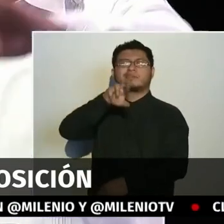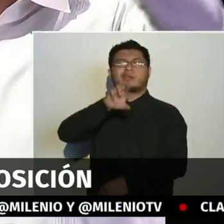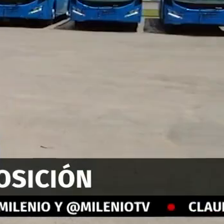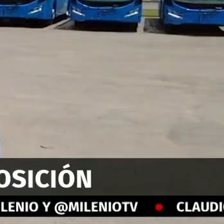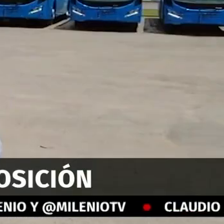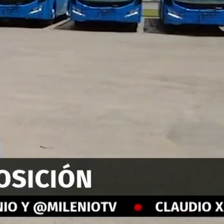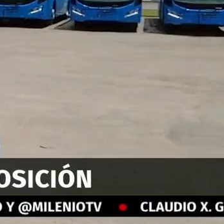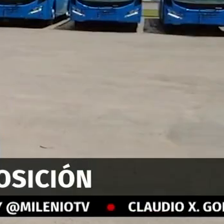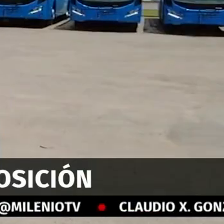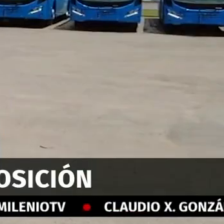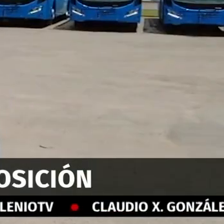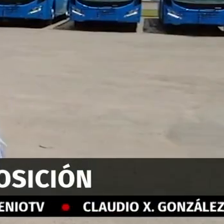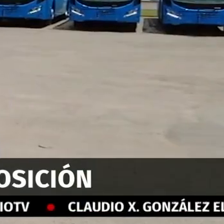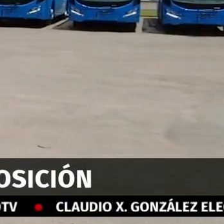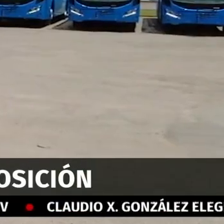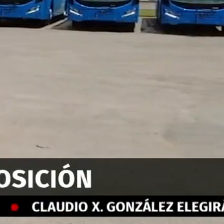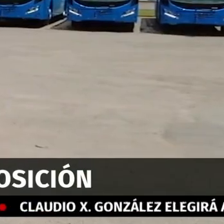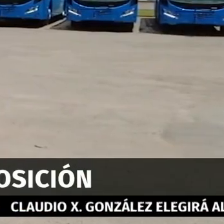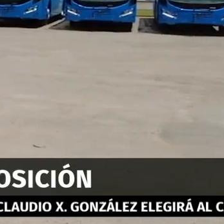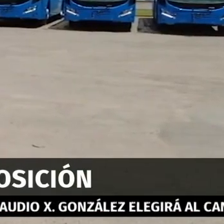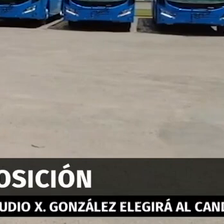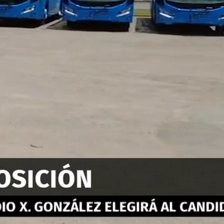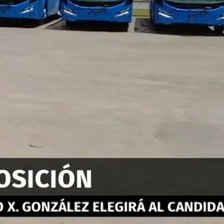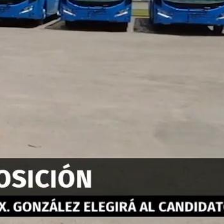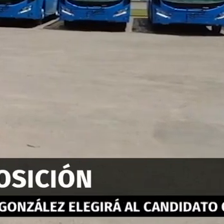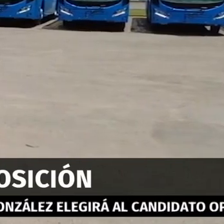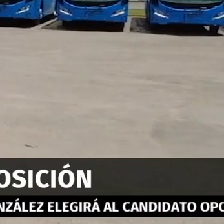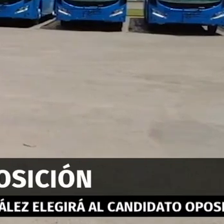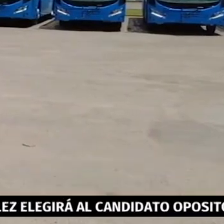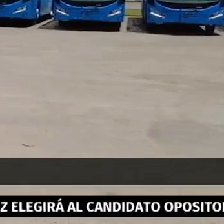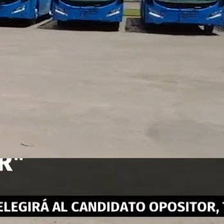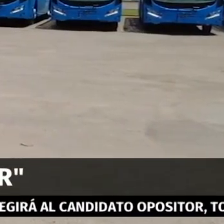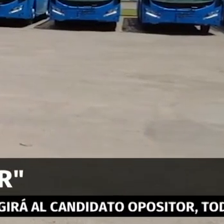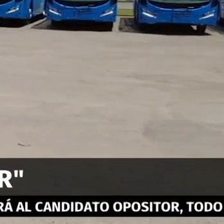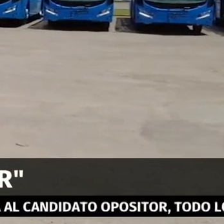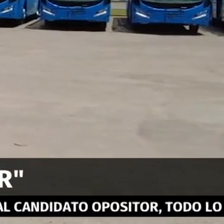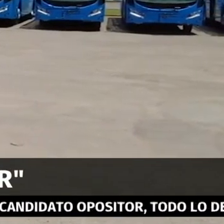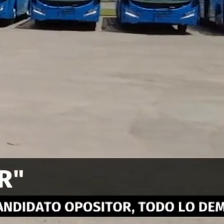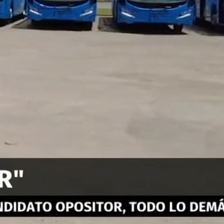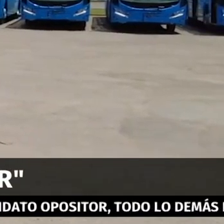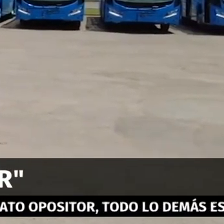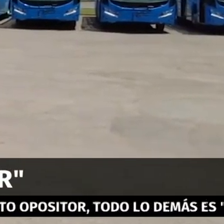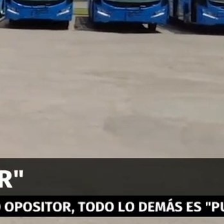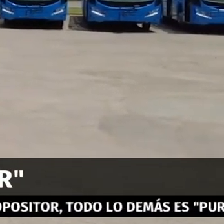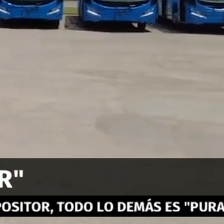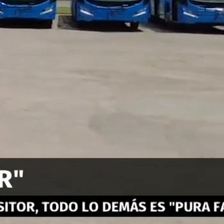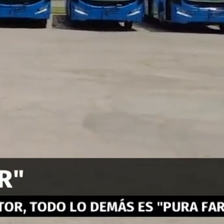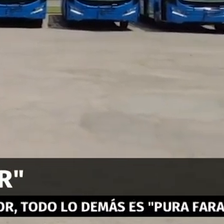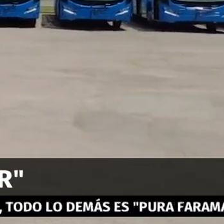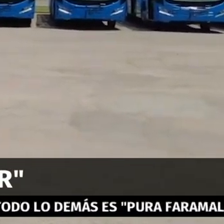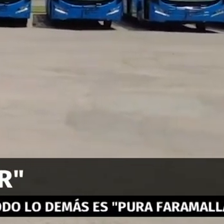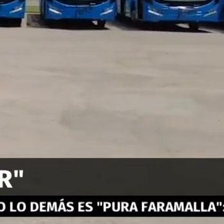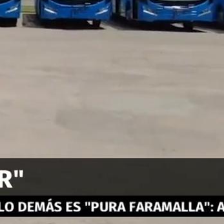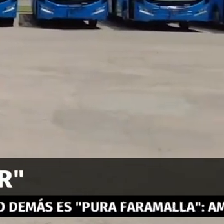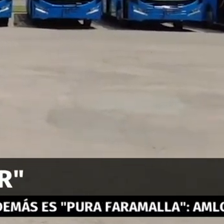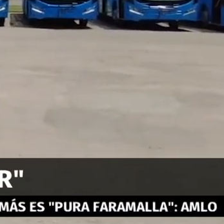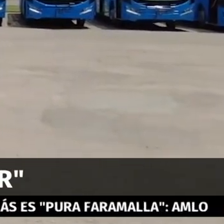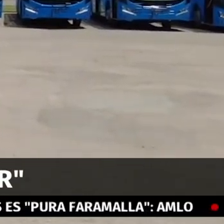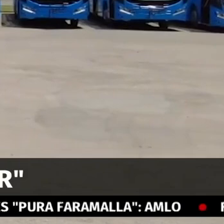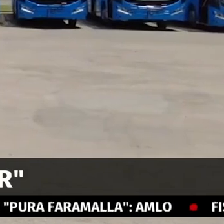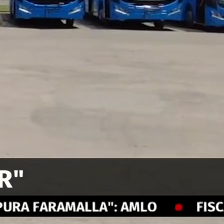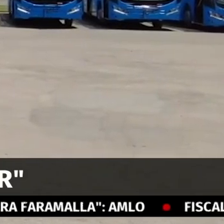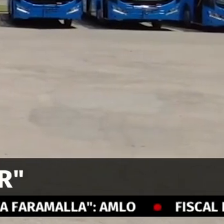vaivén que va a ser único en Latinoamérica y pues la verdad es que por muchas ganas que yo tenía de meterme a la contienda la realidad